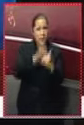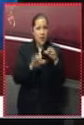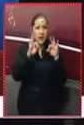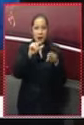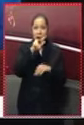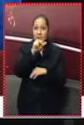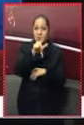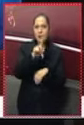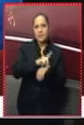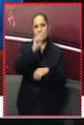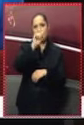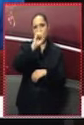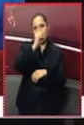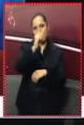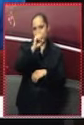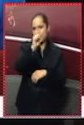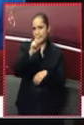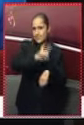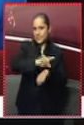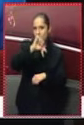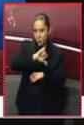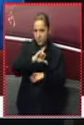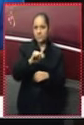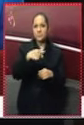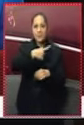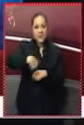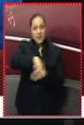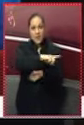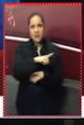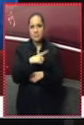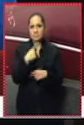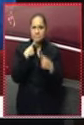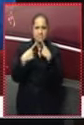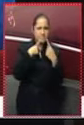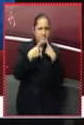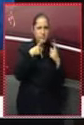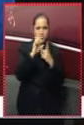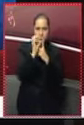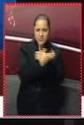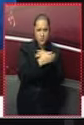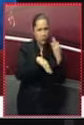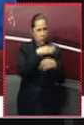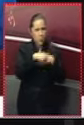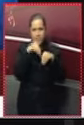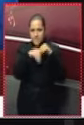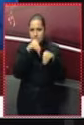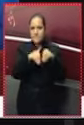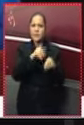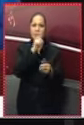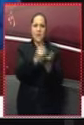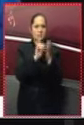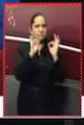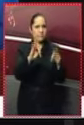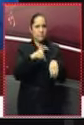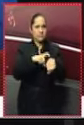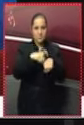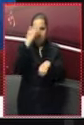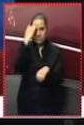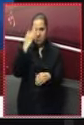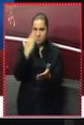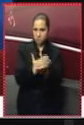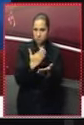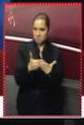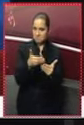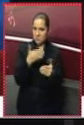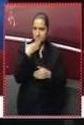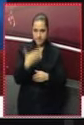se desarrolló el debate sobre este tema. Aprobaron los diputados en tiempo y forma la ley de ingresos. La presidenta de la Comisión de Hacienda y en tribuna de la